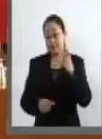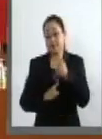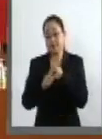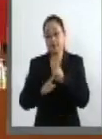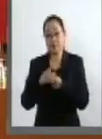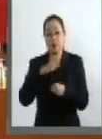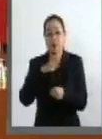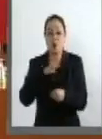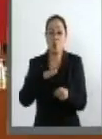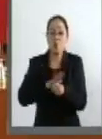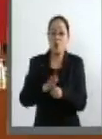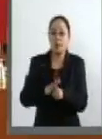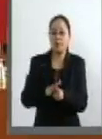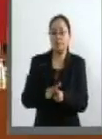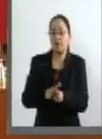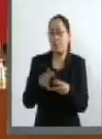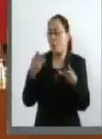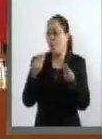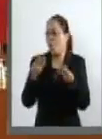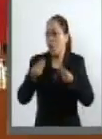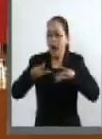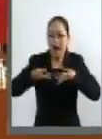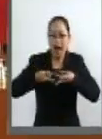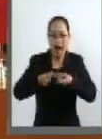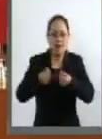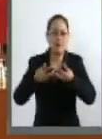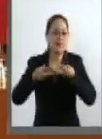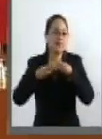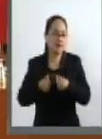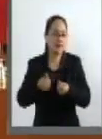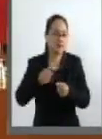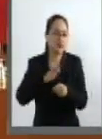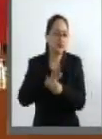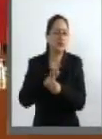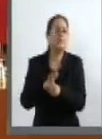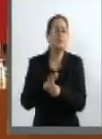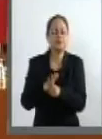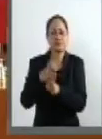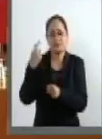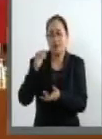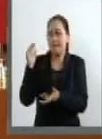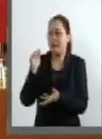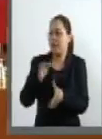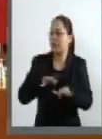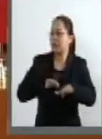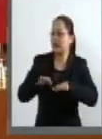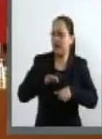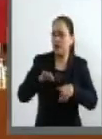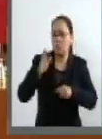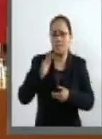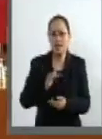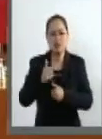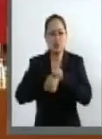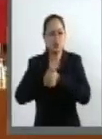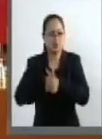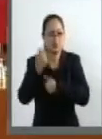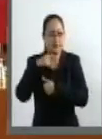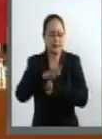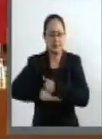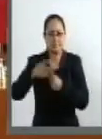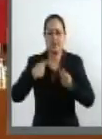en pérdidas y gastos millonarios derivados de una reducción en la productividad y competitividad de la